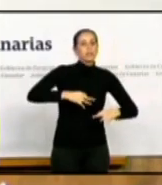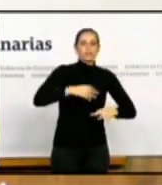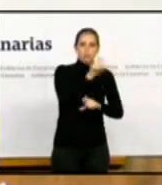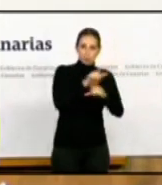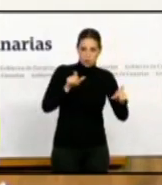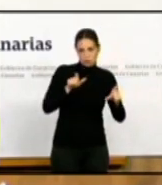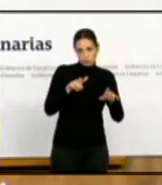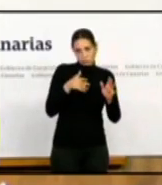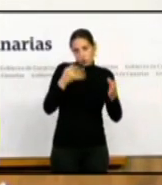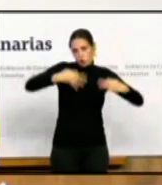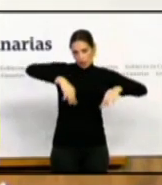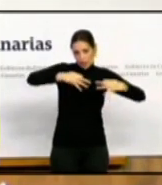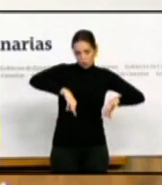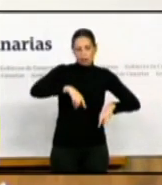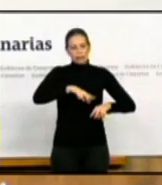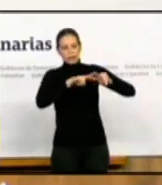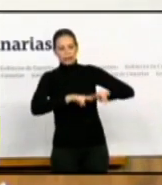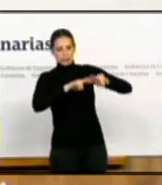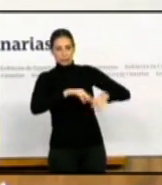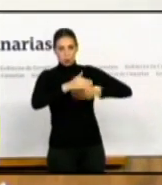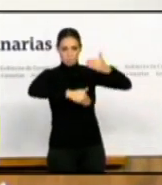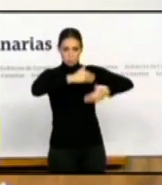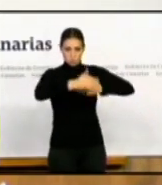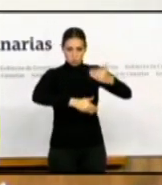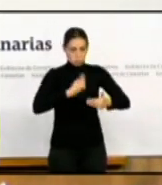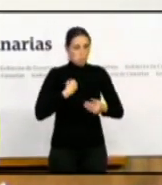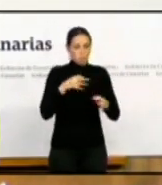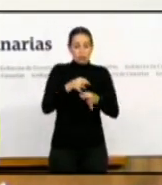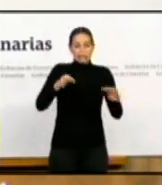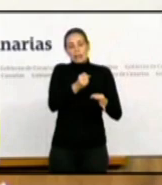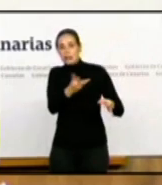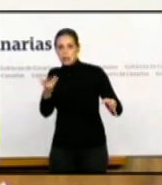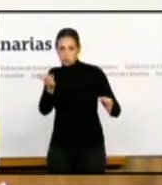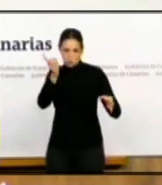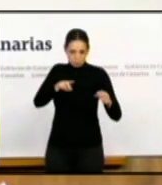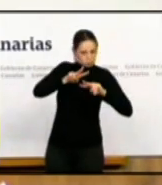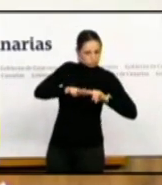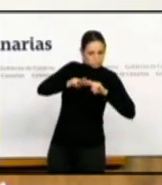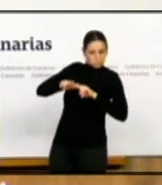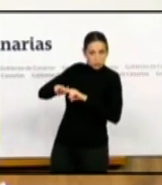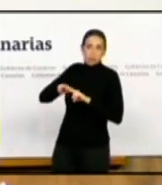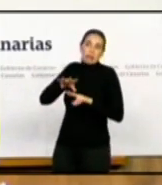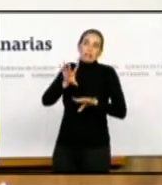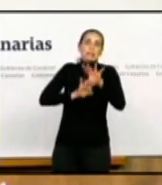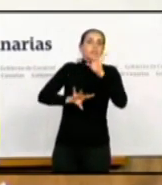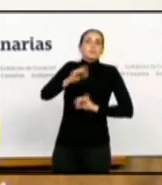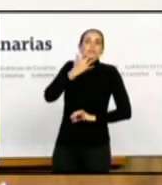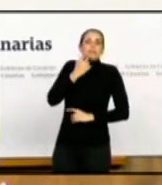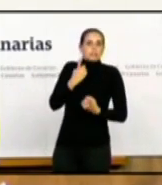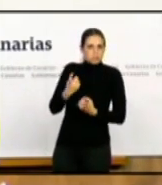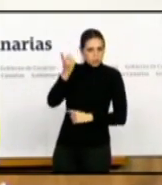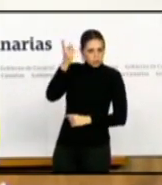ordinario en el que también analizaremos la evolución del resto de las islas y también tomaremos algunas decisiones si fueran necesarias, pero se